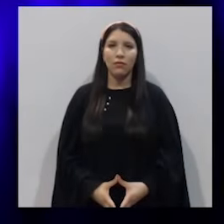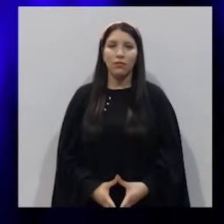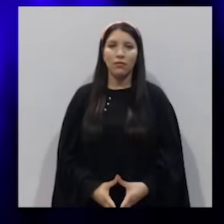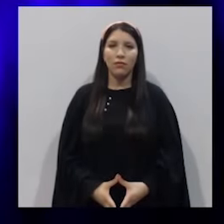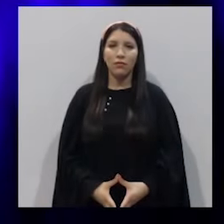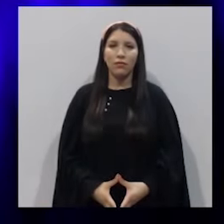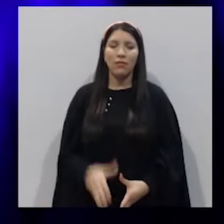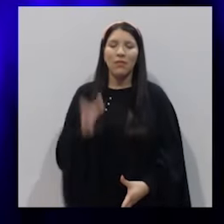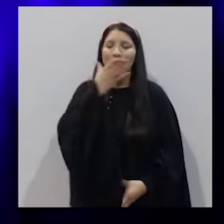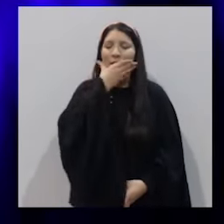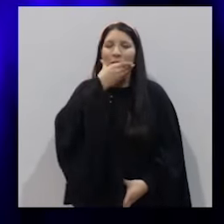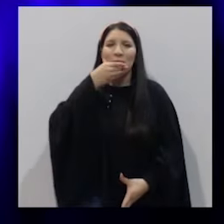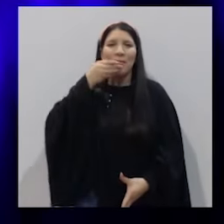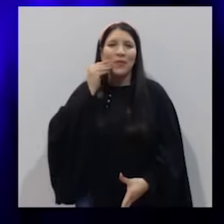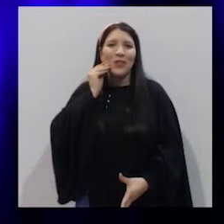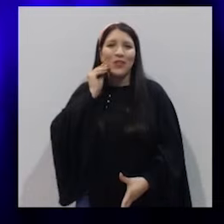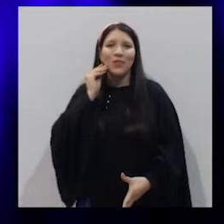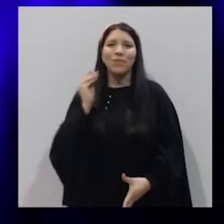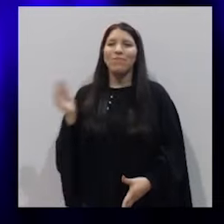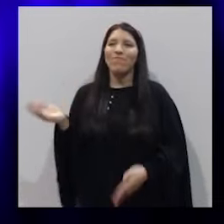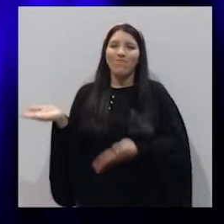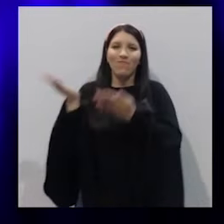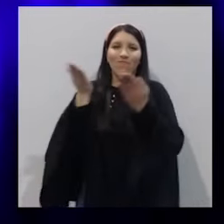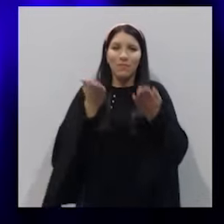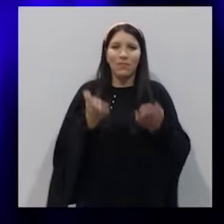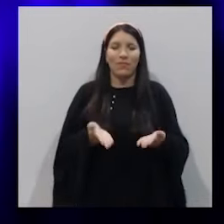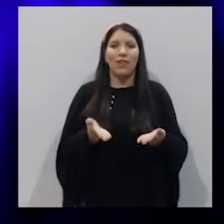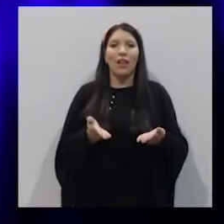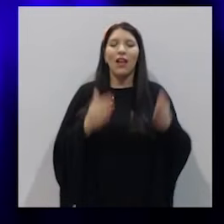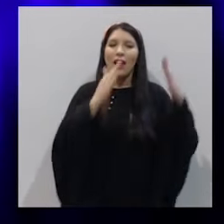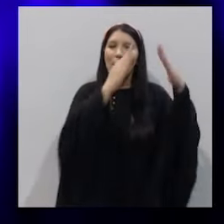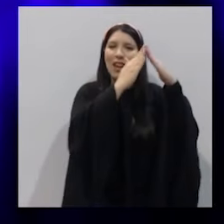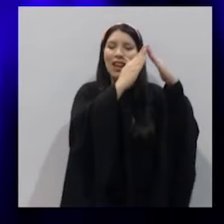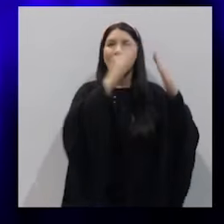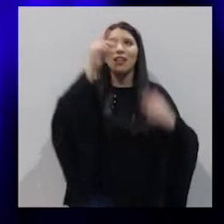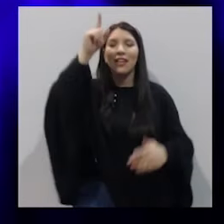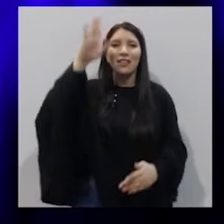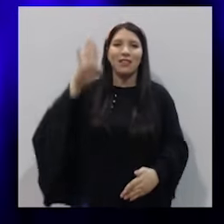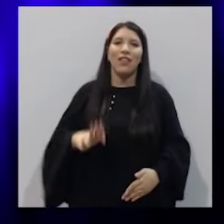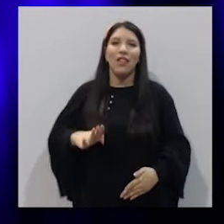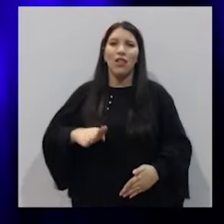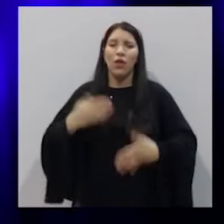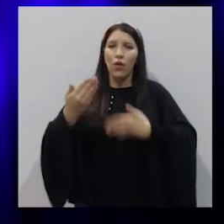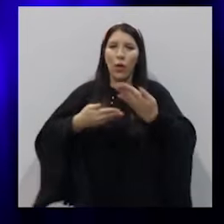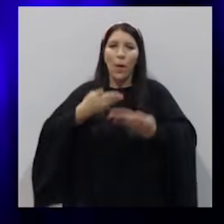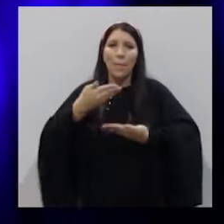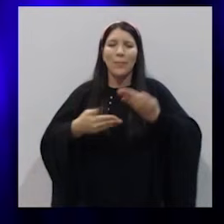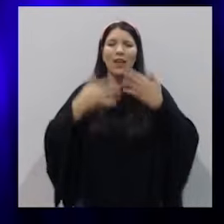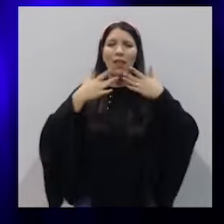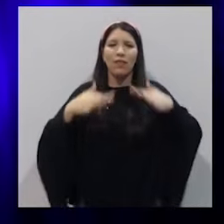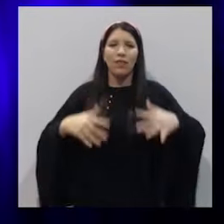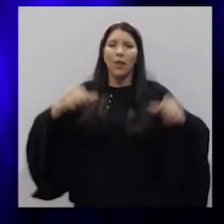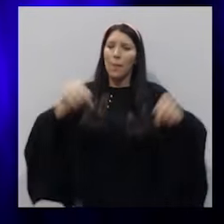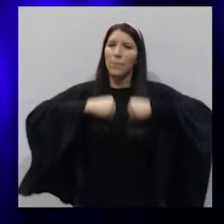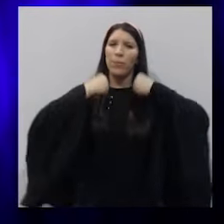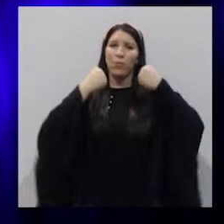qué privilegio poder estar otra vez en la casa de dios compartir la bendita y poderosa palabra del señor